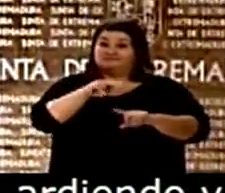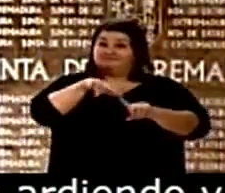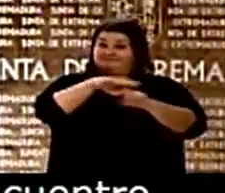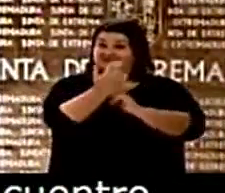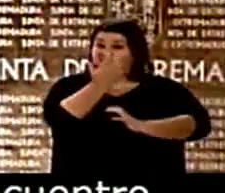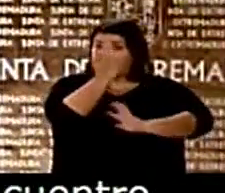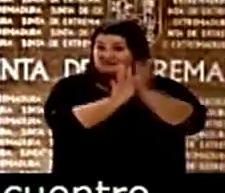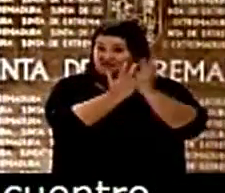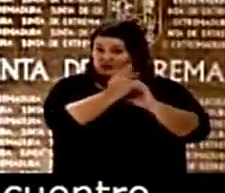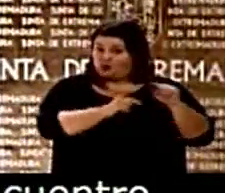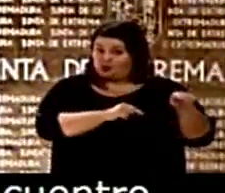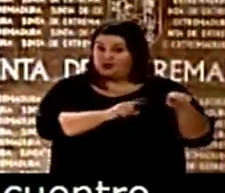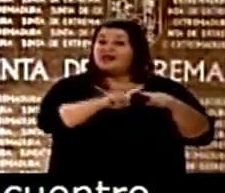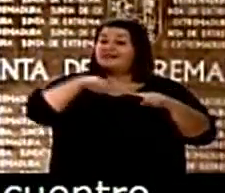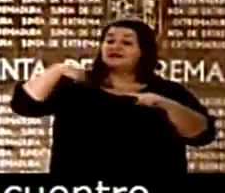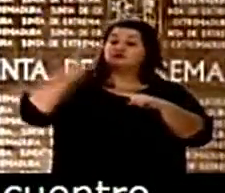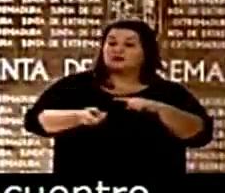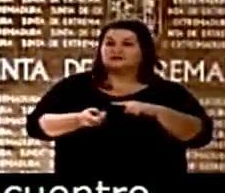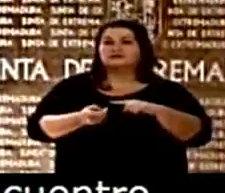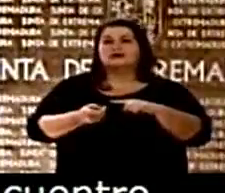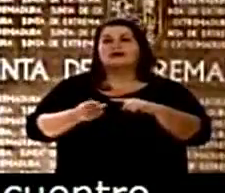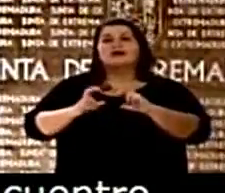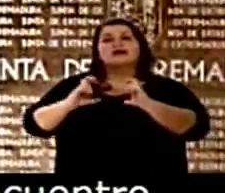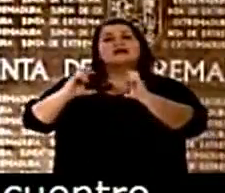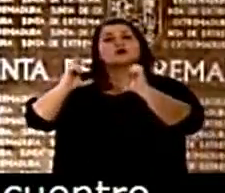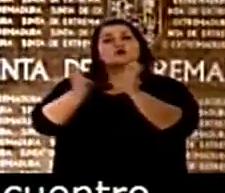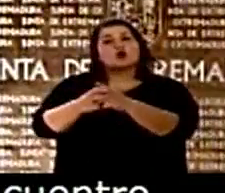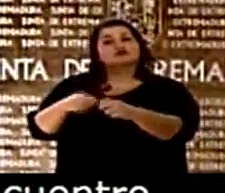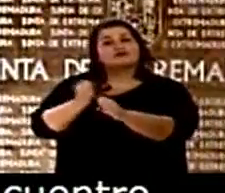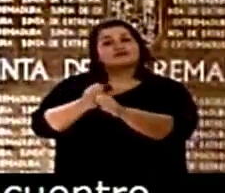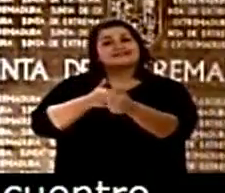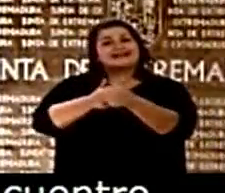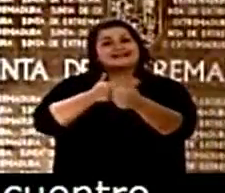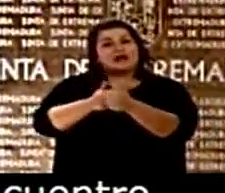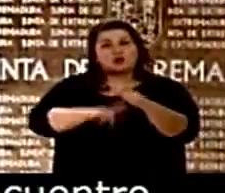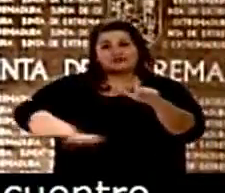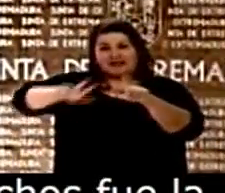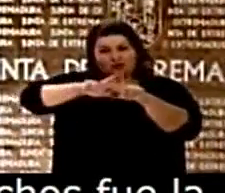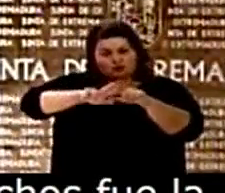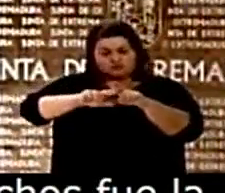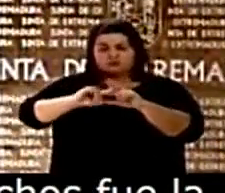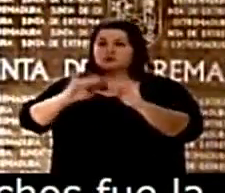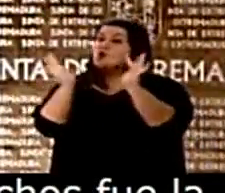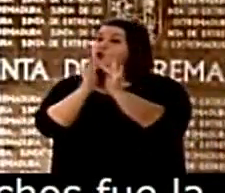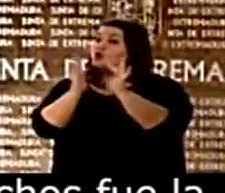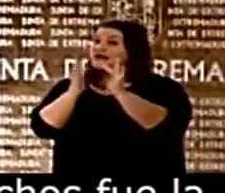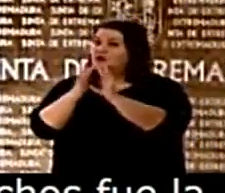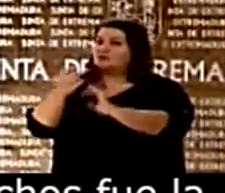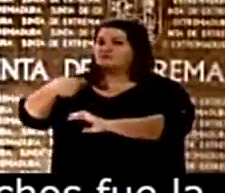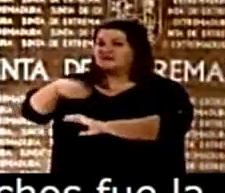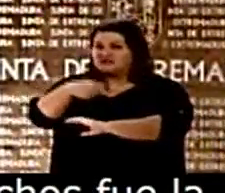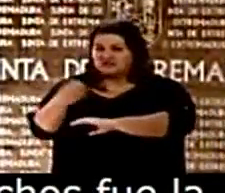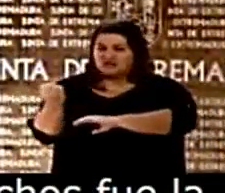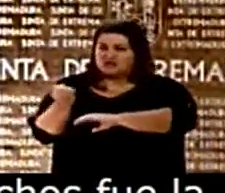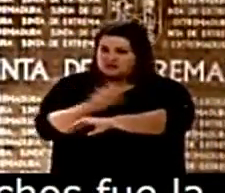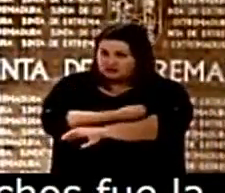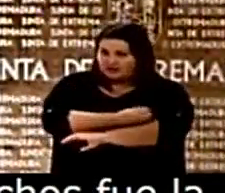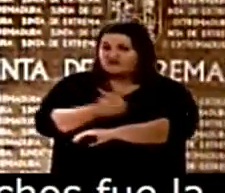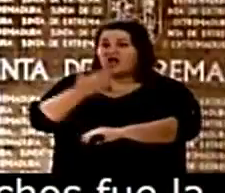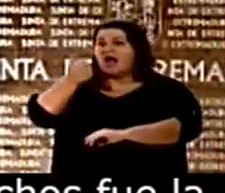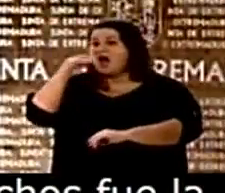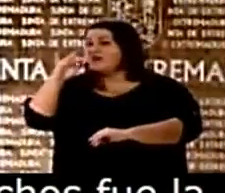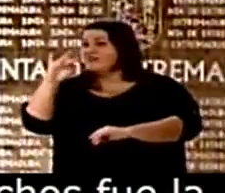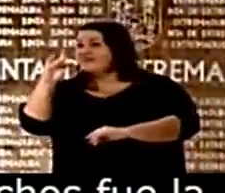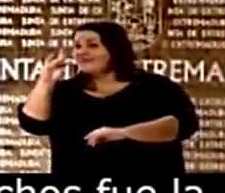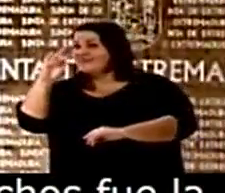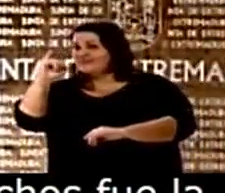fue la visita que hizo, las reuniones de trabajo que hizo el secretario de Estado con el presidente de Renfe, el presidente de Adif. En aquel